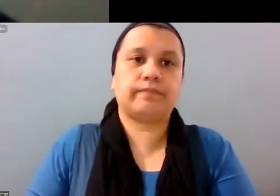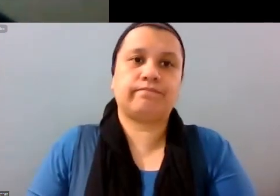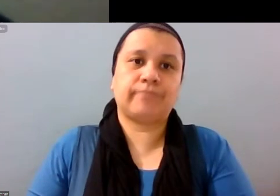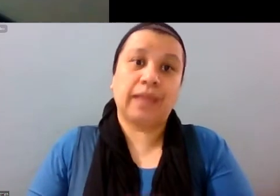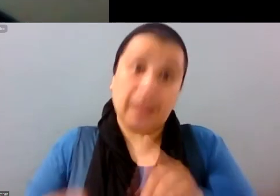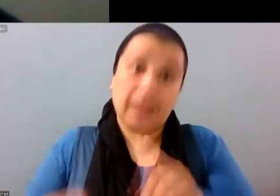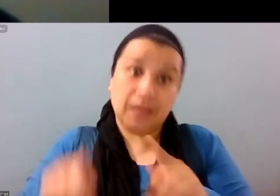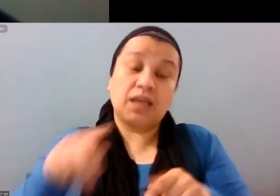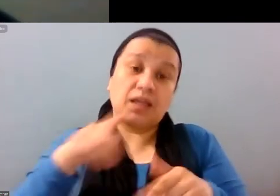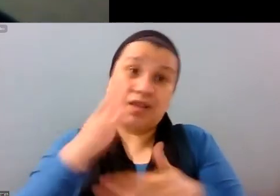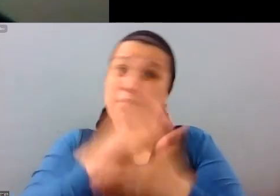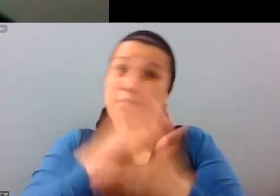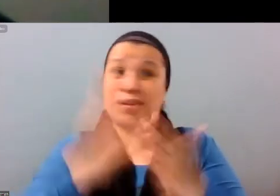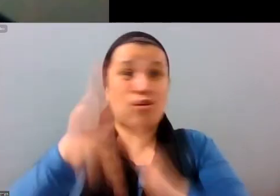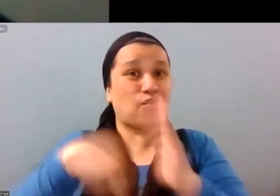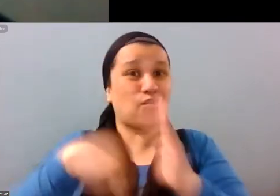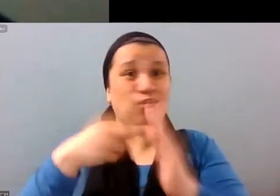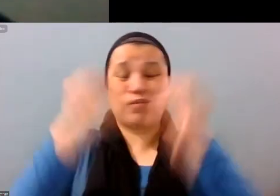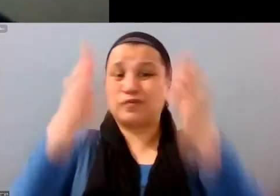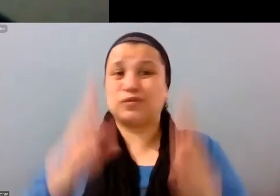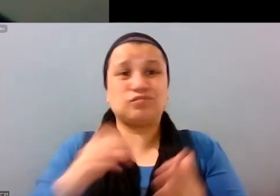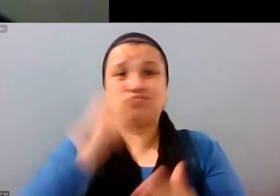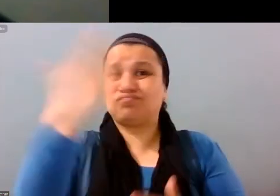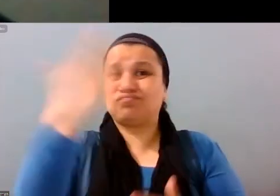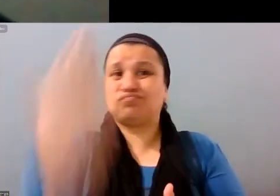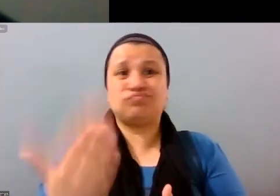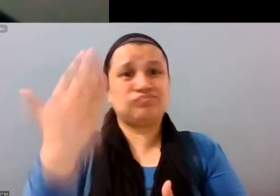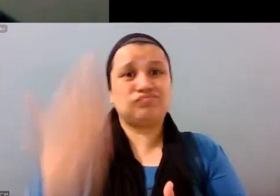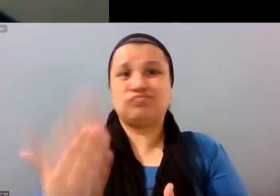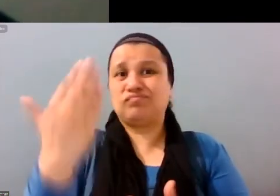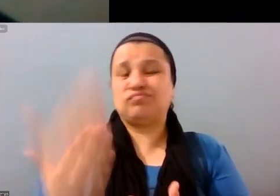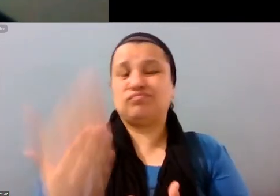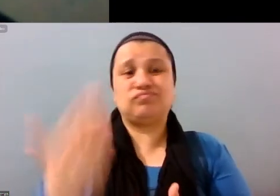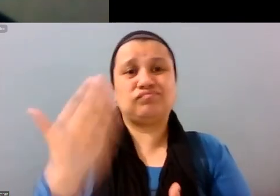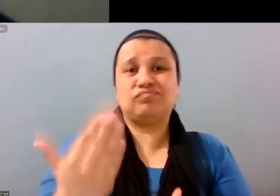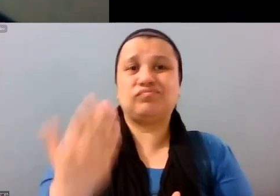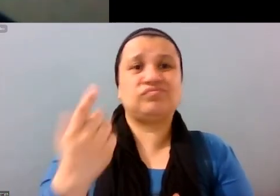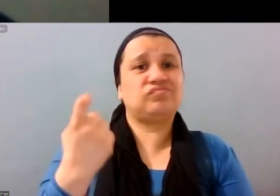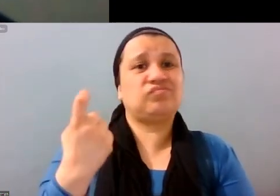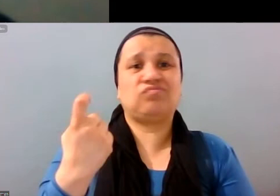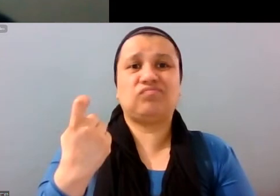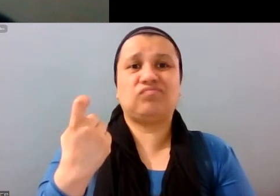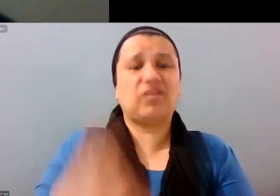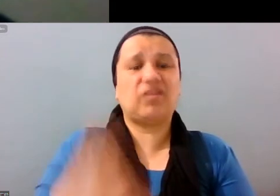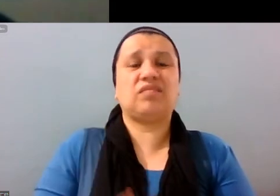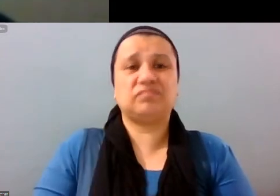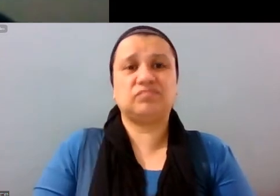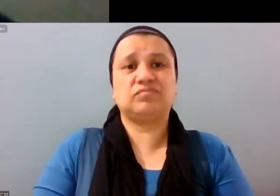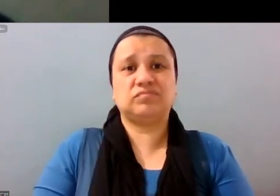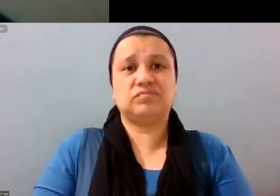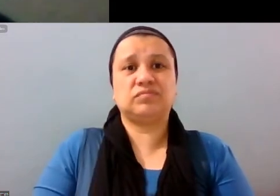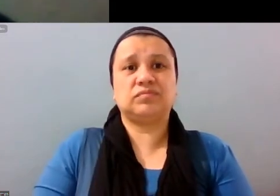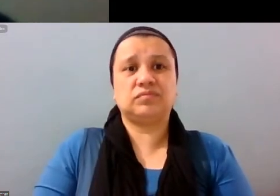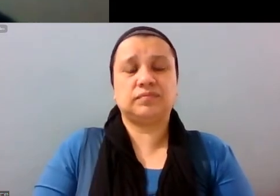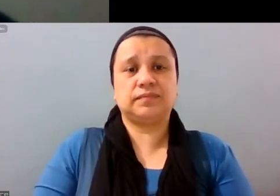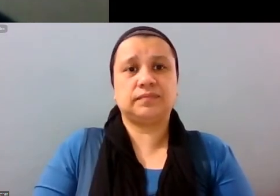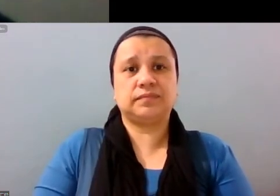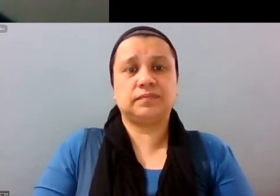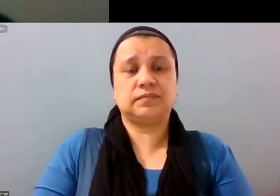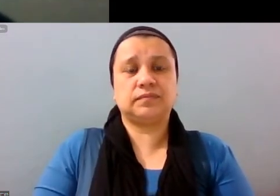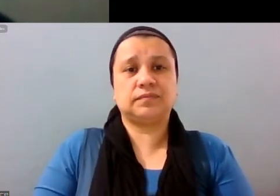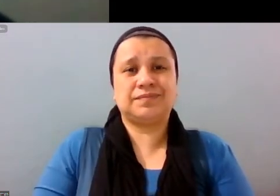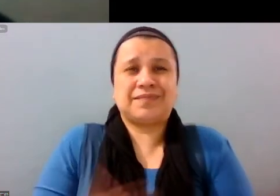no estuvo muy presente en todo el proceso como como como tal vez